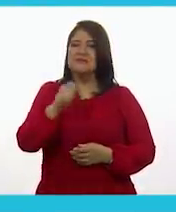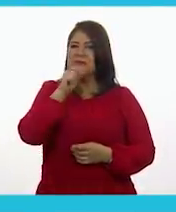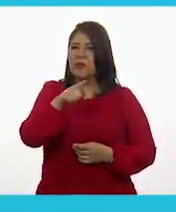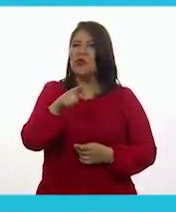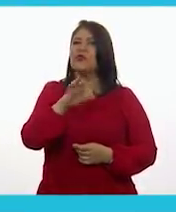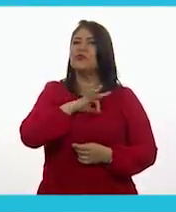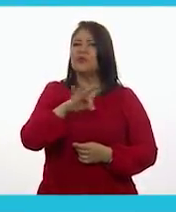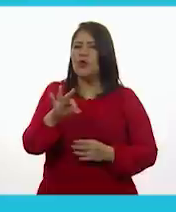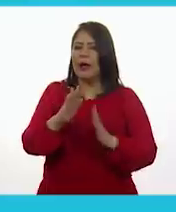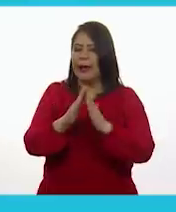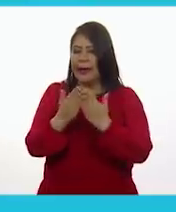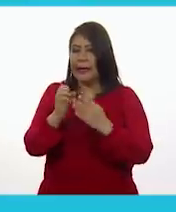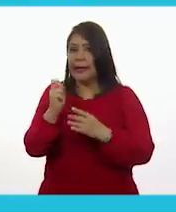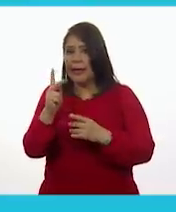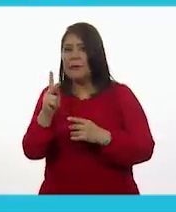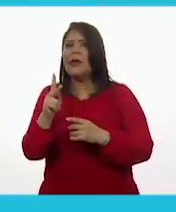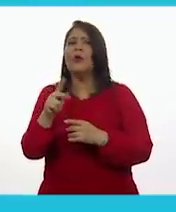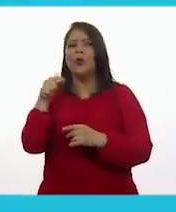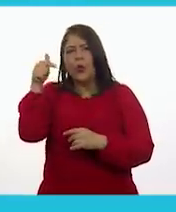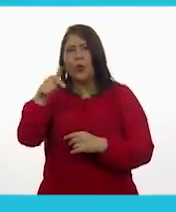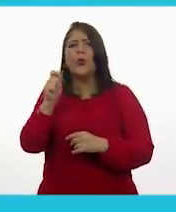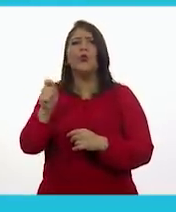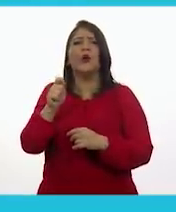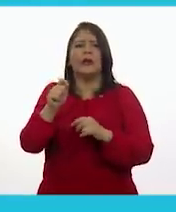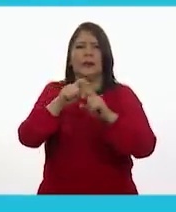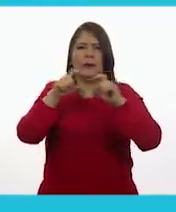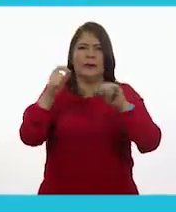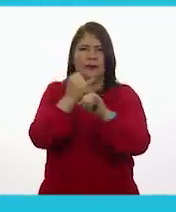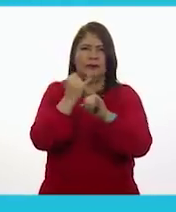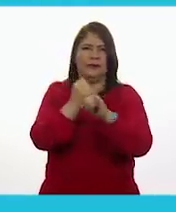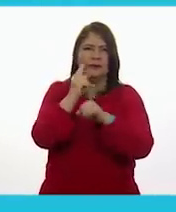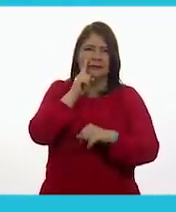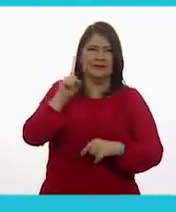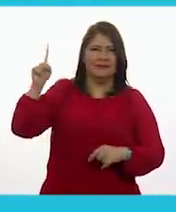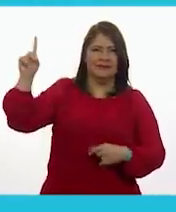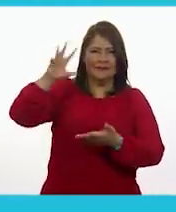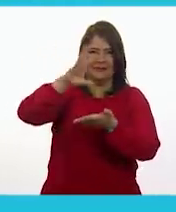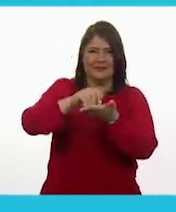También puedes encontrar los libros de texto en la página